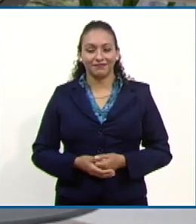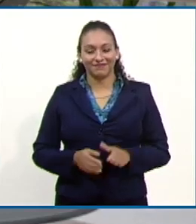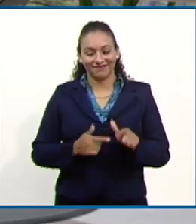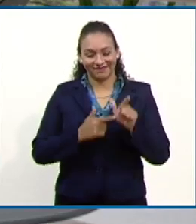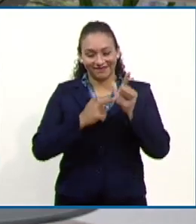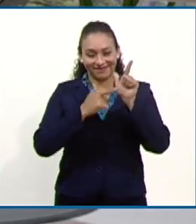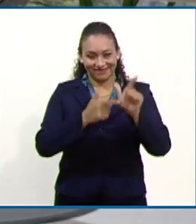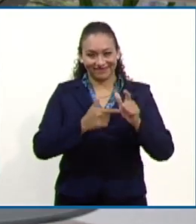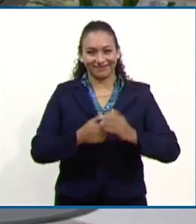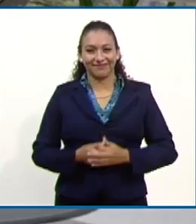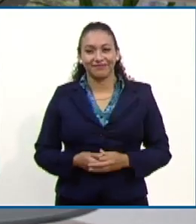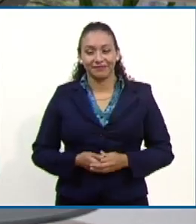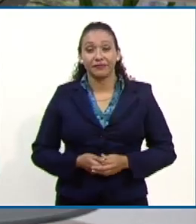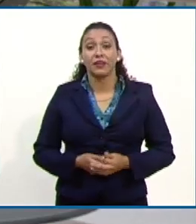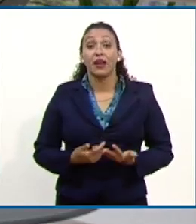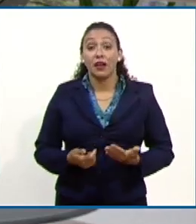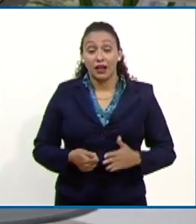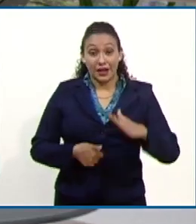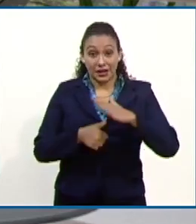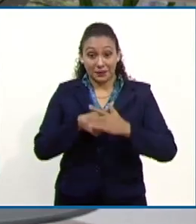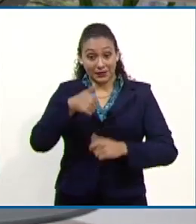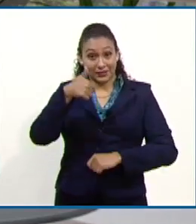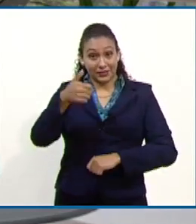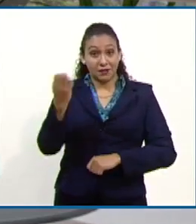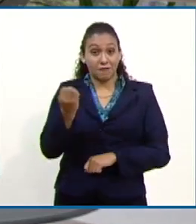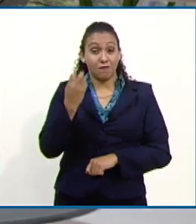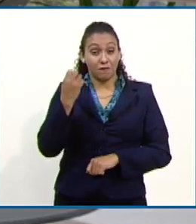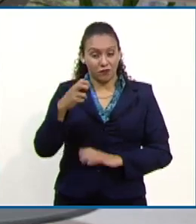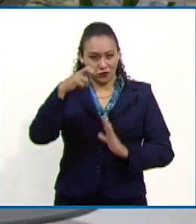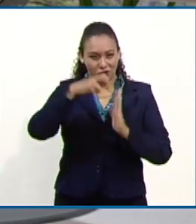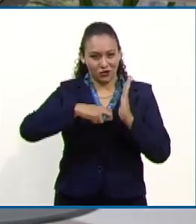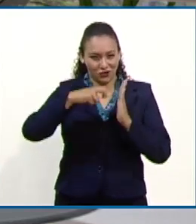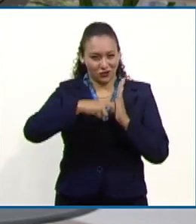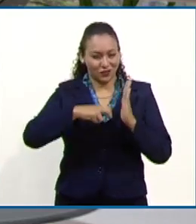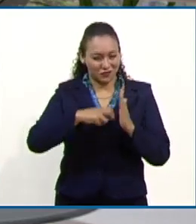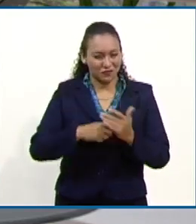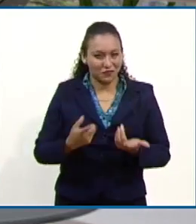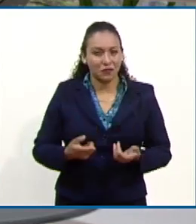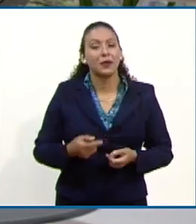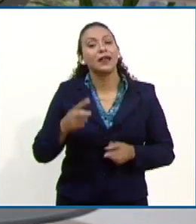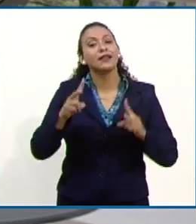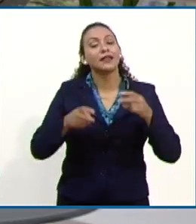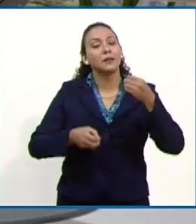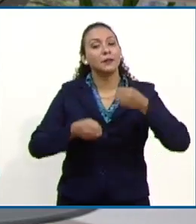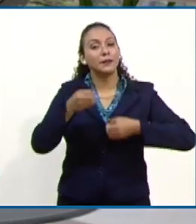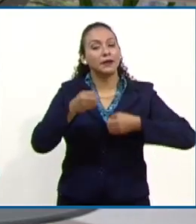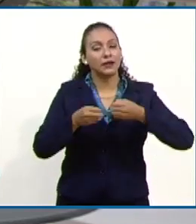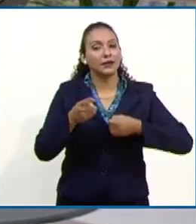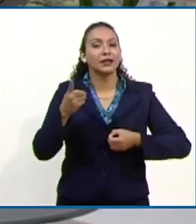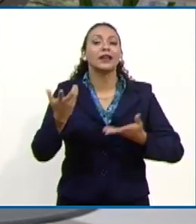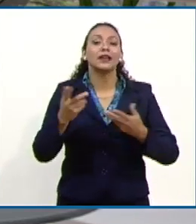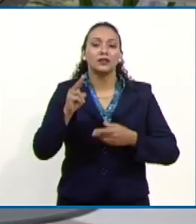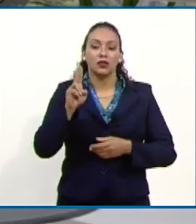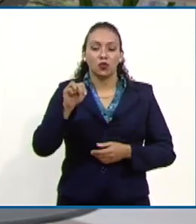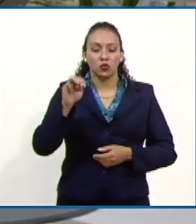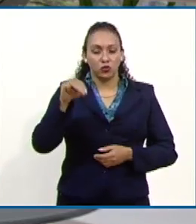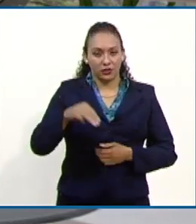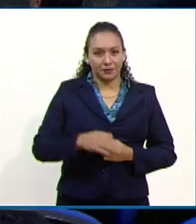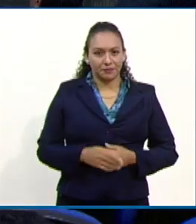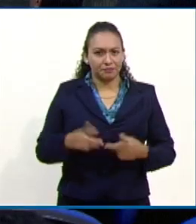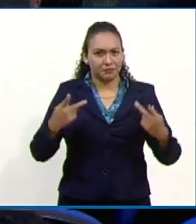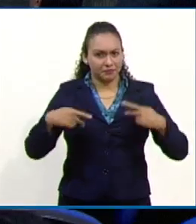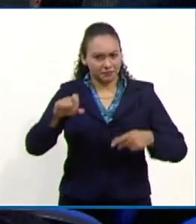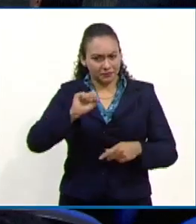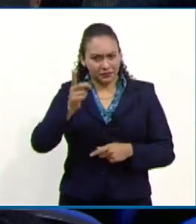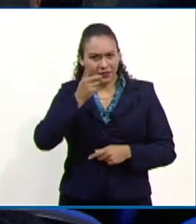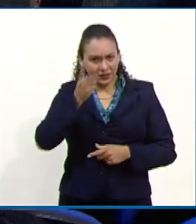Seguimos con las noticias en la mesa 6 del Foro sobre la Reforma Constitucional en materia de justicia organizado por la UNAM. Expertos